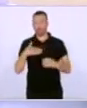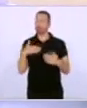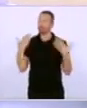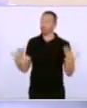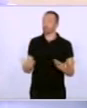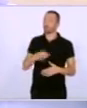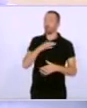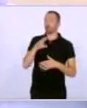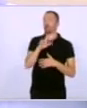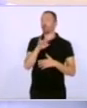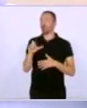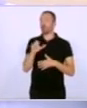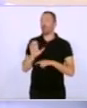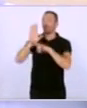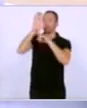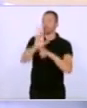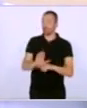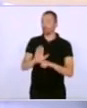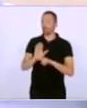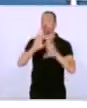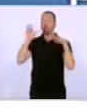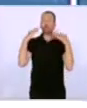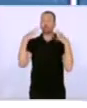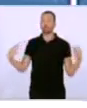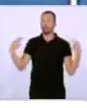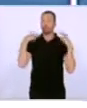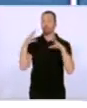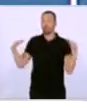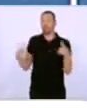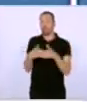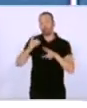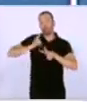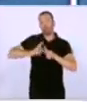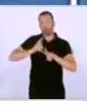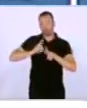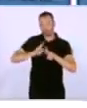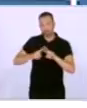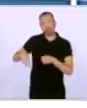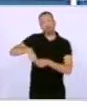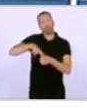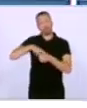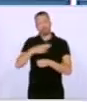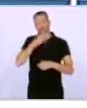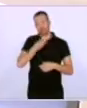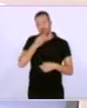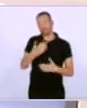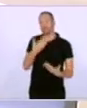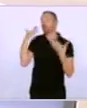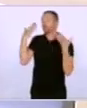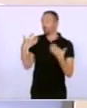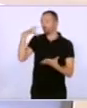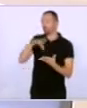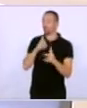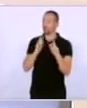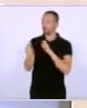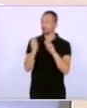al congreso de los diputados por la formación vox por la provincia de Las Palmas le agradecemos que está que haya estado este viernes aquí